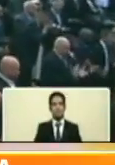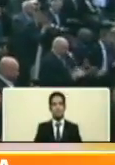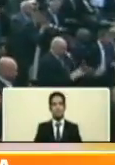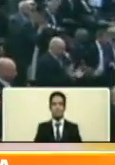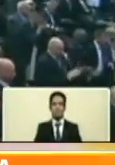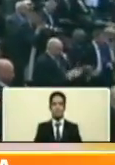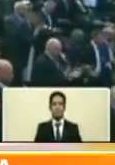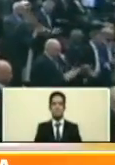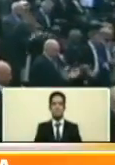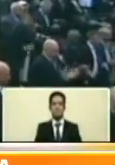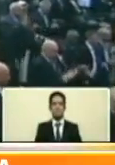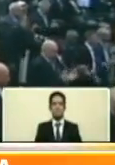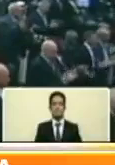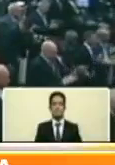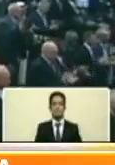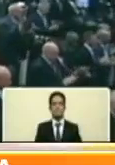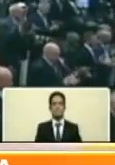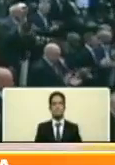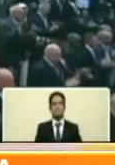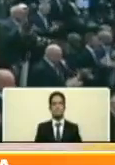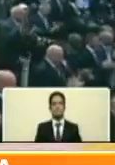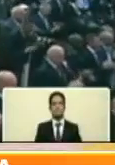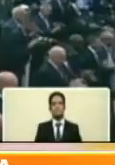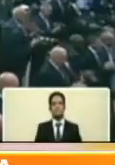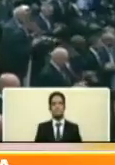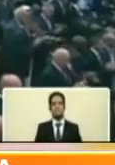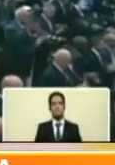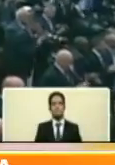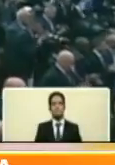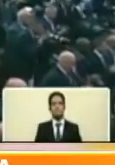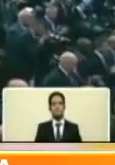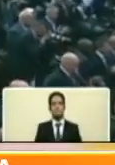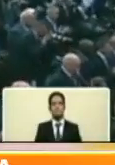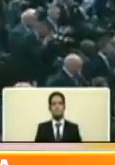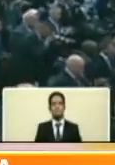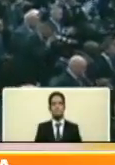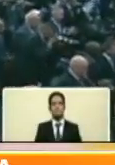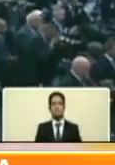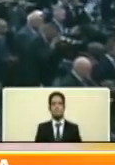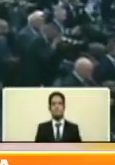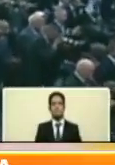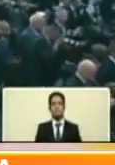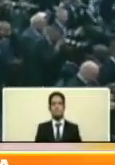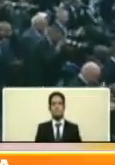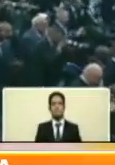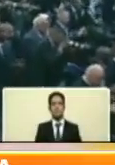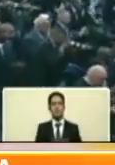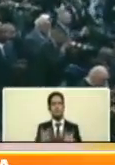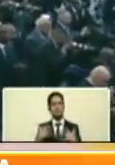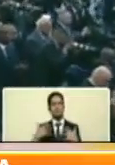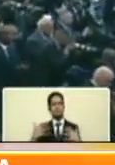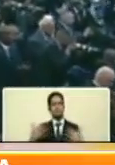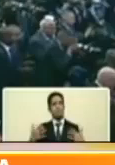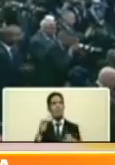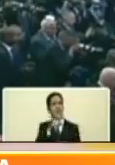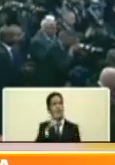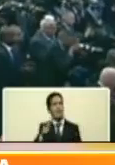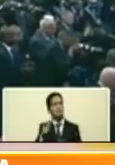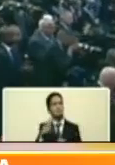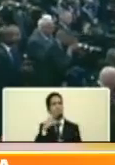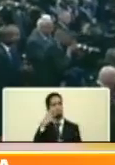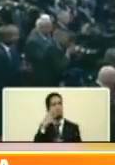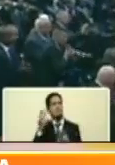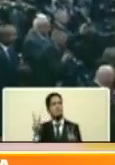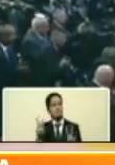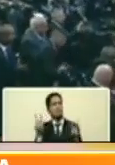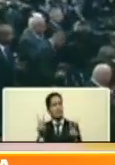ser fieles al mandato que tienen de respetar lo que está establecida en ella. Son días que van a ser determinantes. Yo saludo el